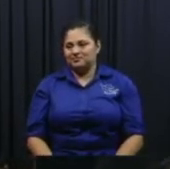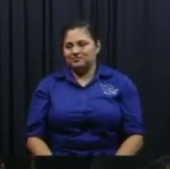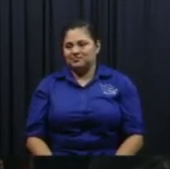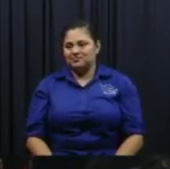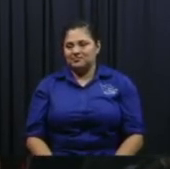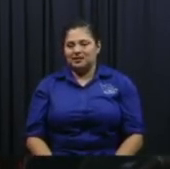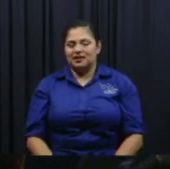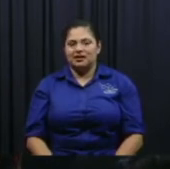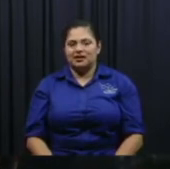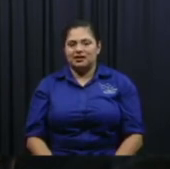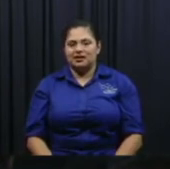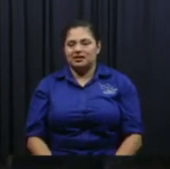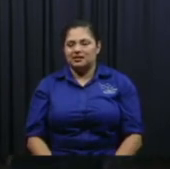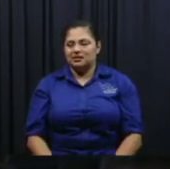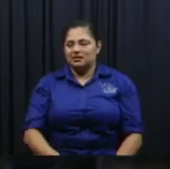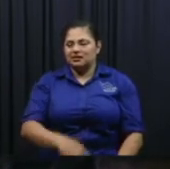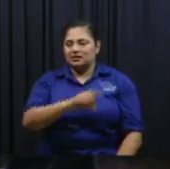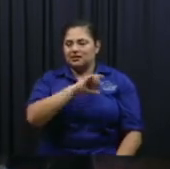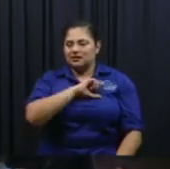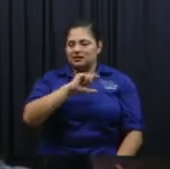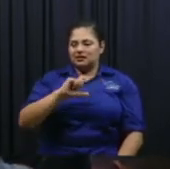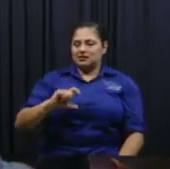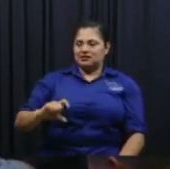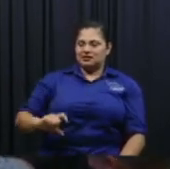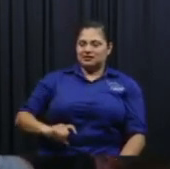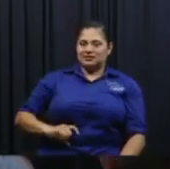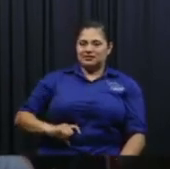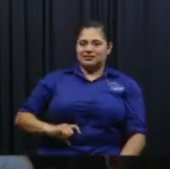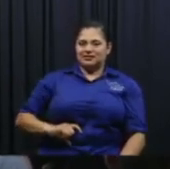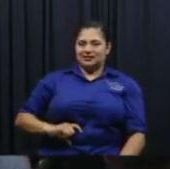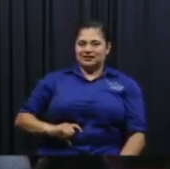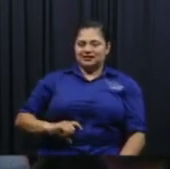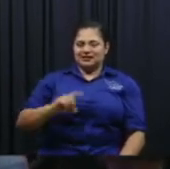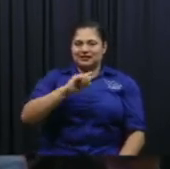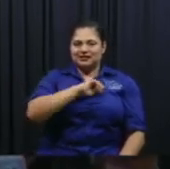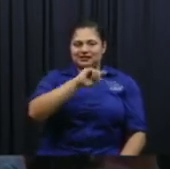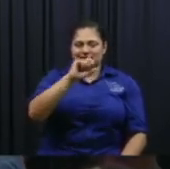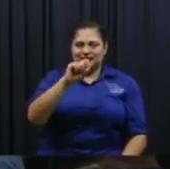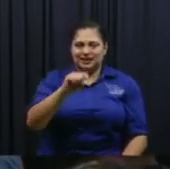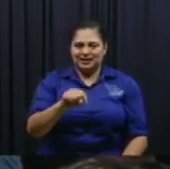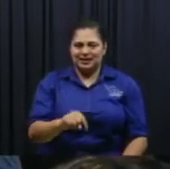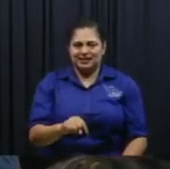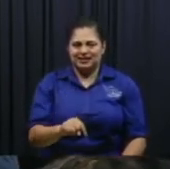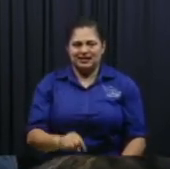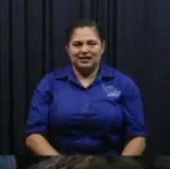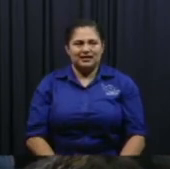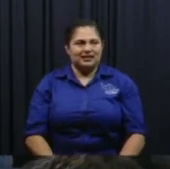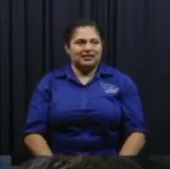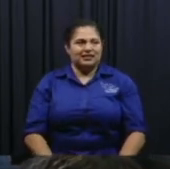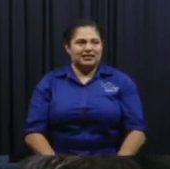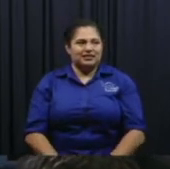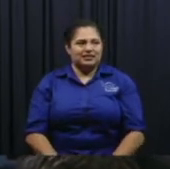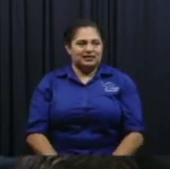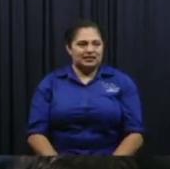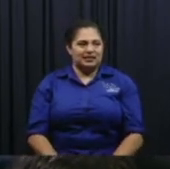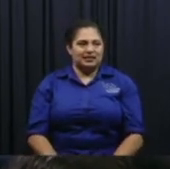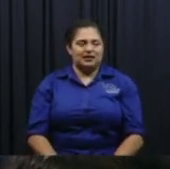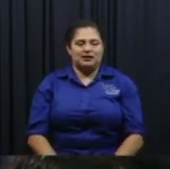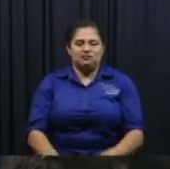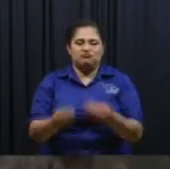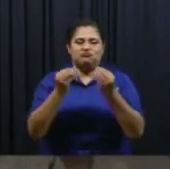cristo está ahí seguimos con el listado de entonces abundancia de paz para tu